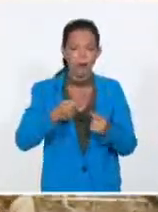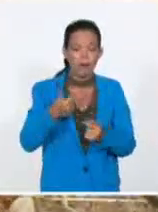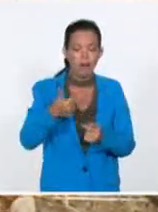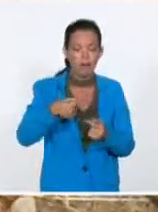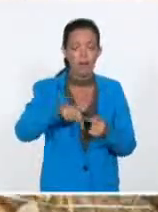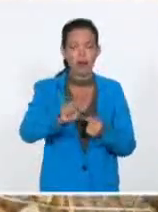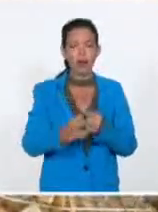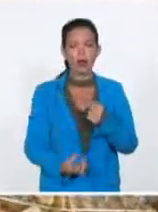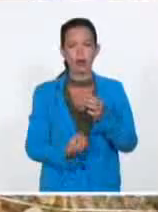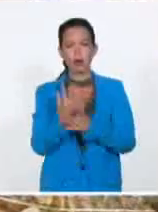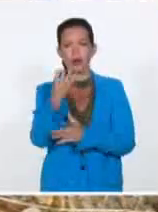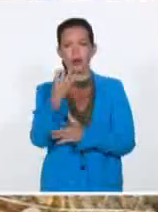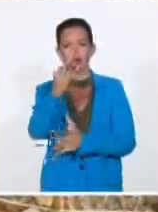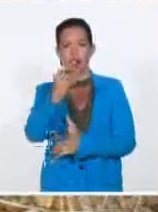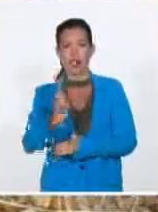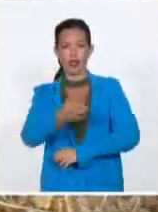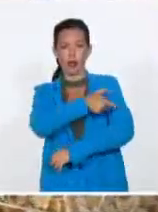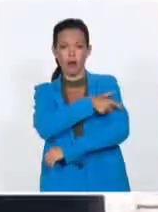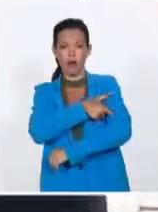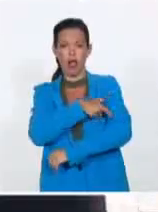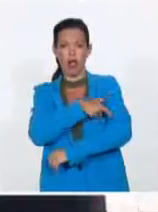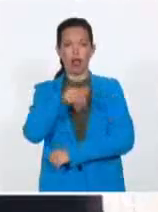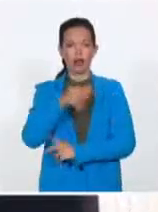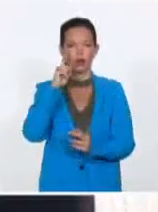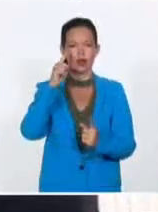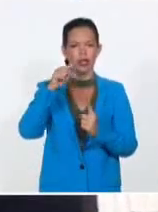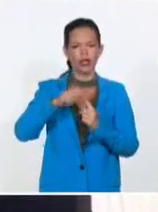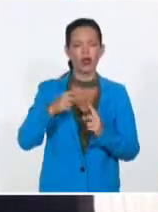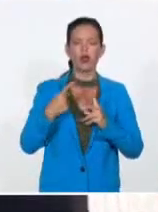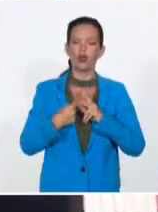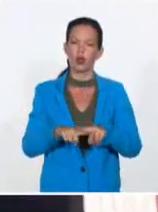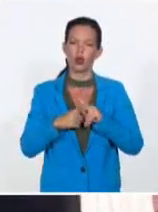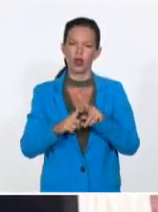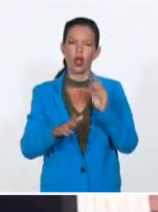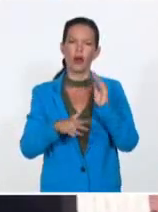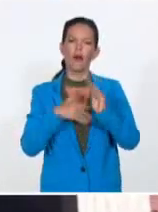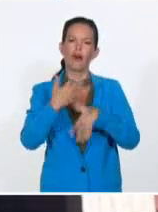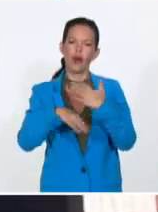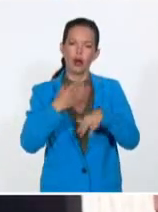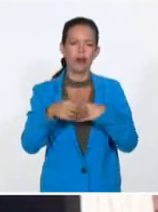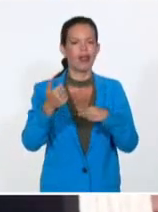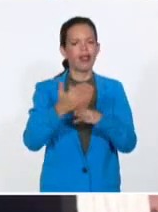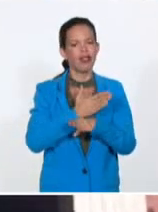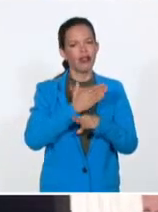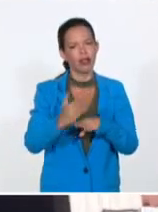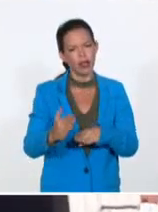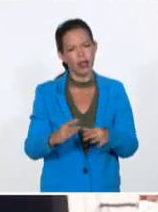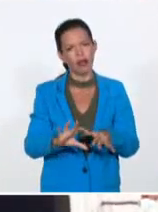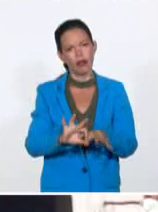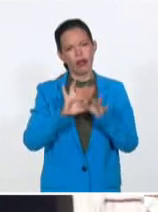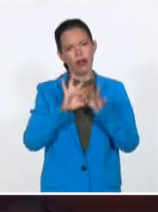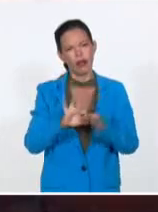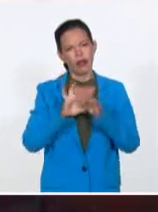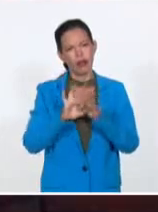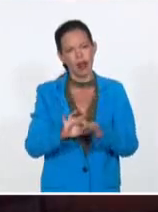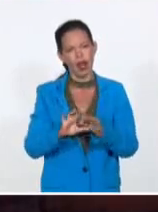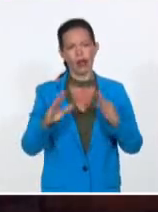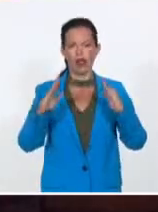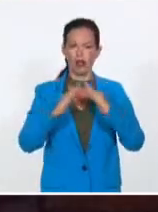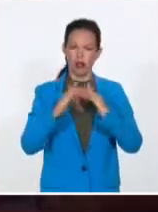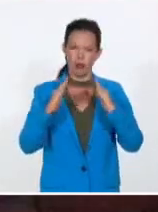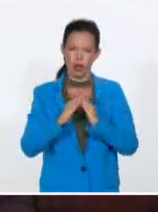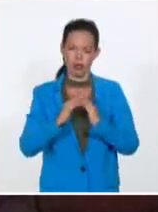Moncada, como acción que dará respuesta a soluciones y planteamientos históricos con respecto al fondo habitacional, y